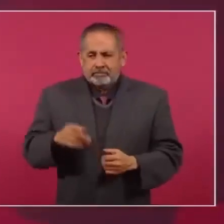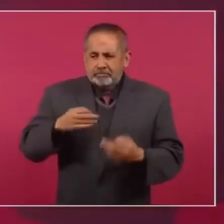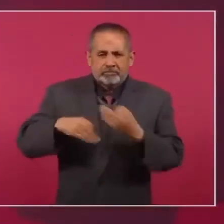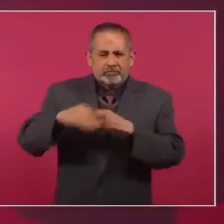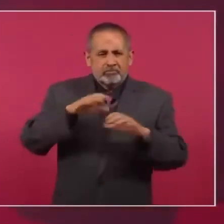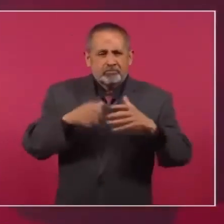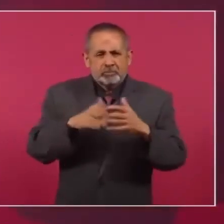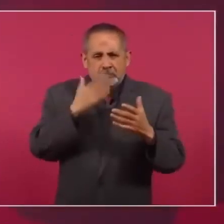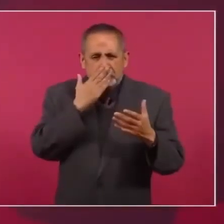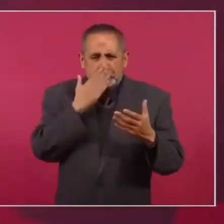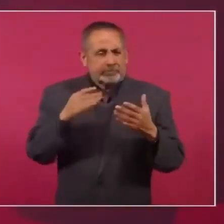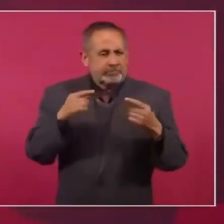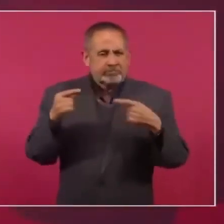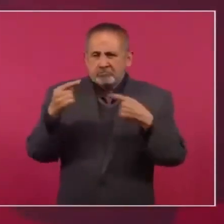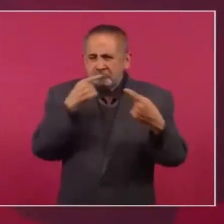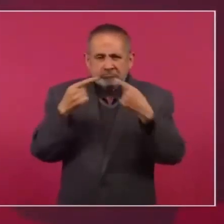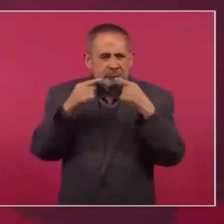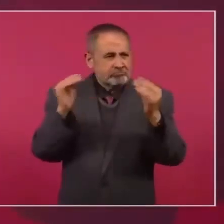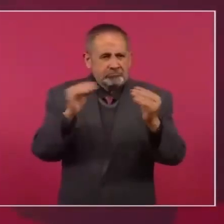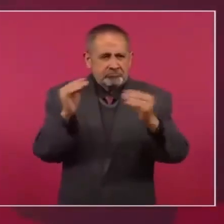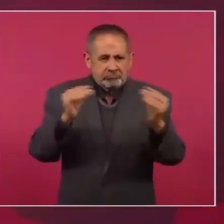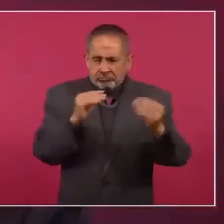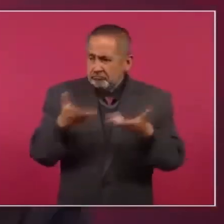muy buena polémica sobre esto,